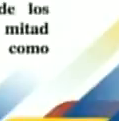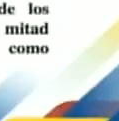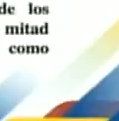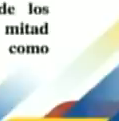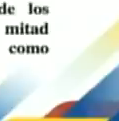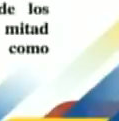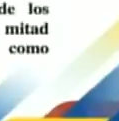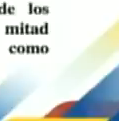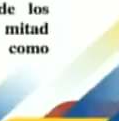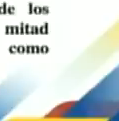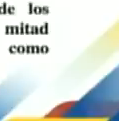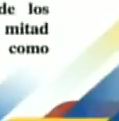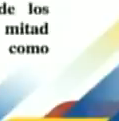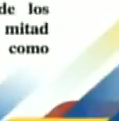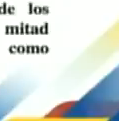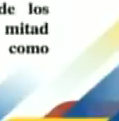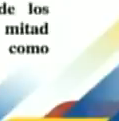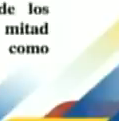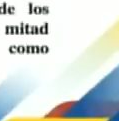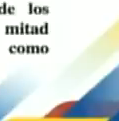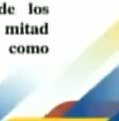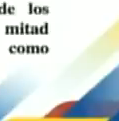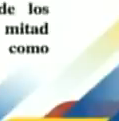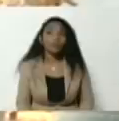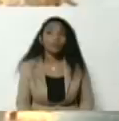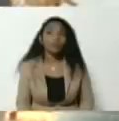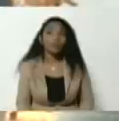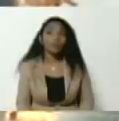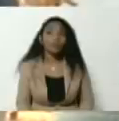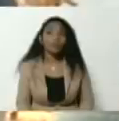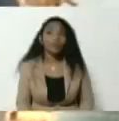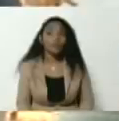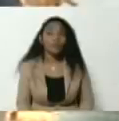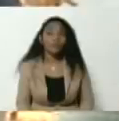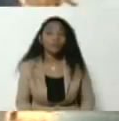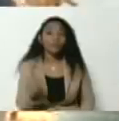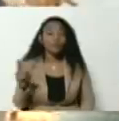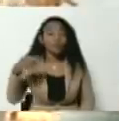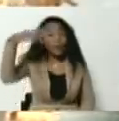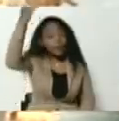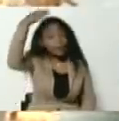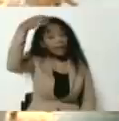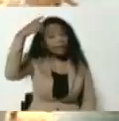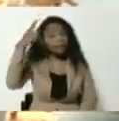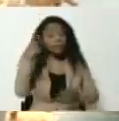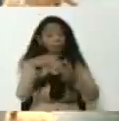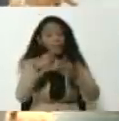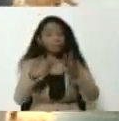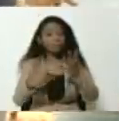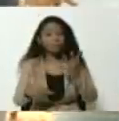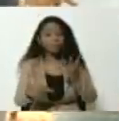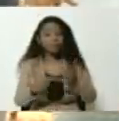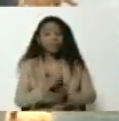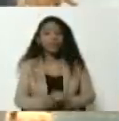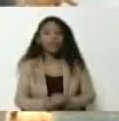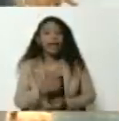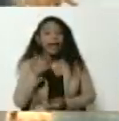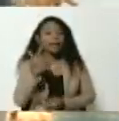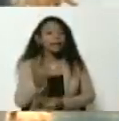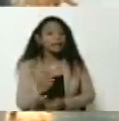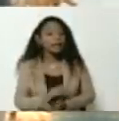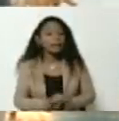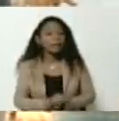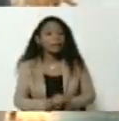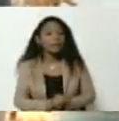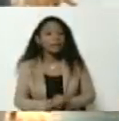escriben un papel a este consorcio de ladrones, de Reyes y de Pedro Antar, y les dicen